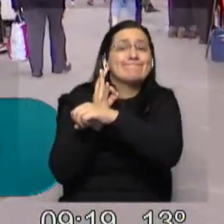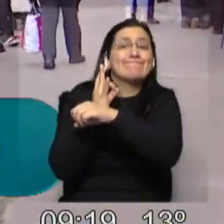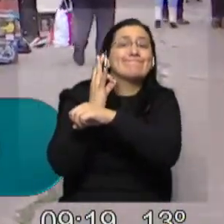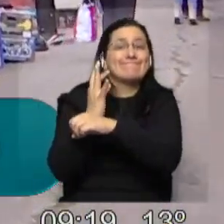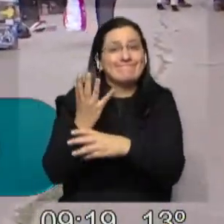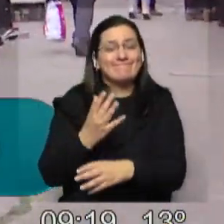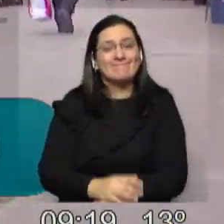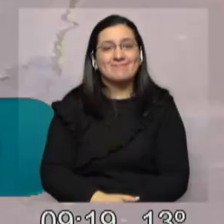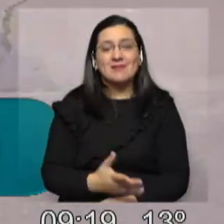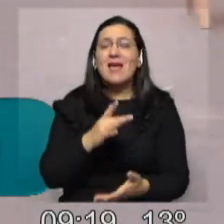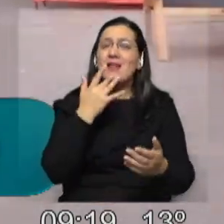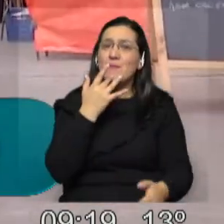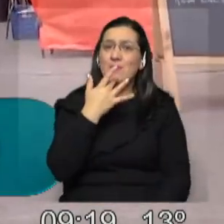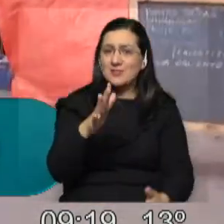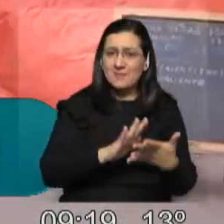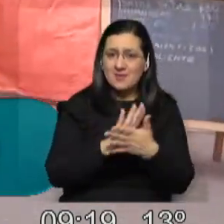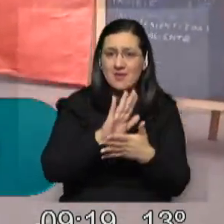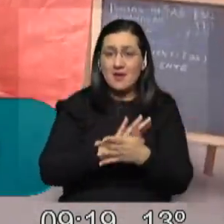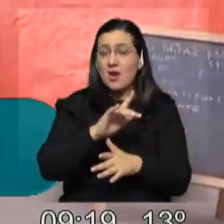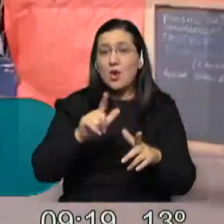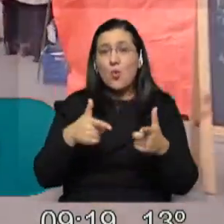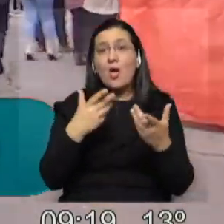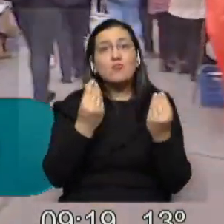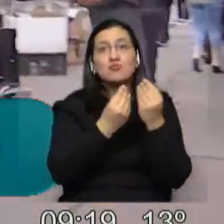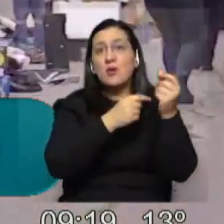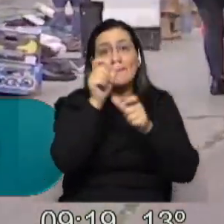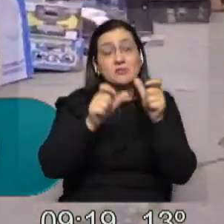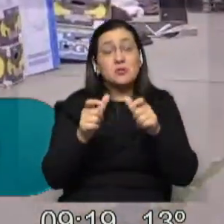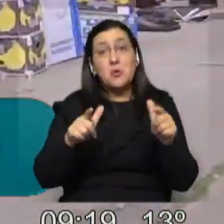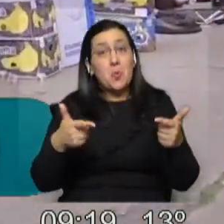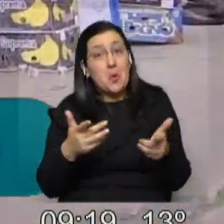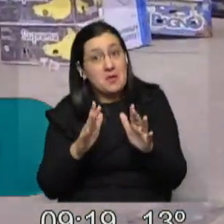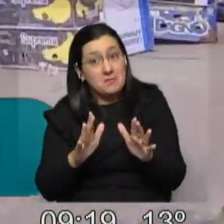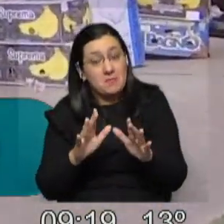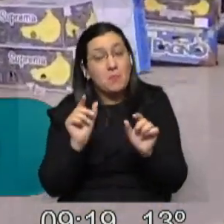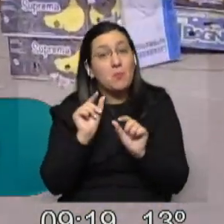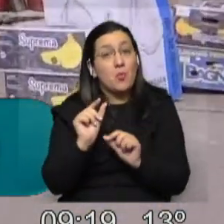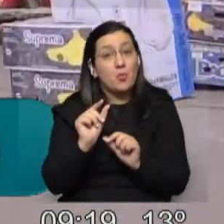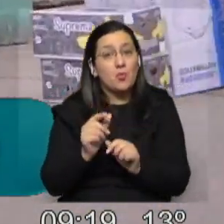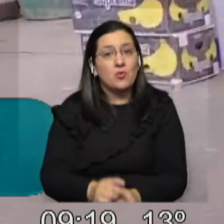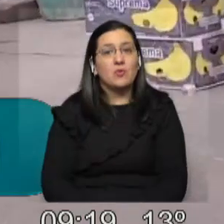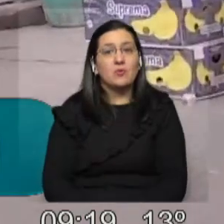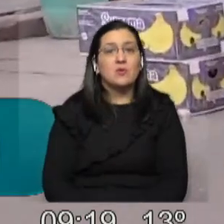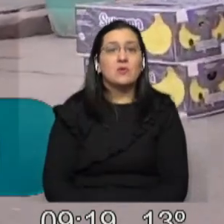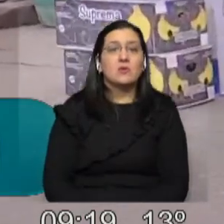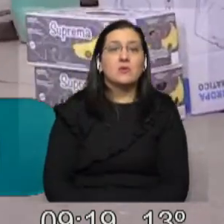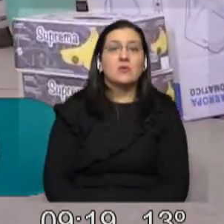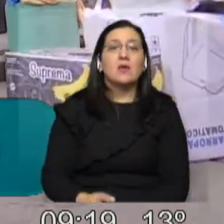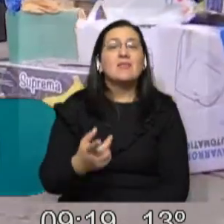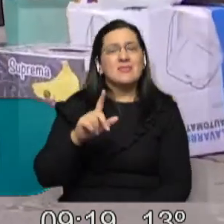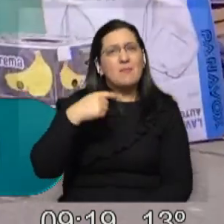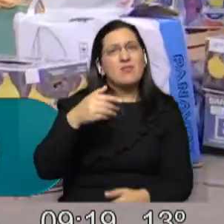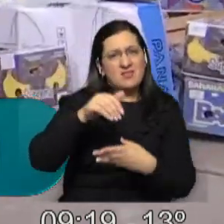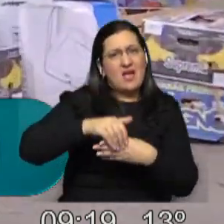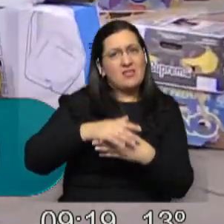hermosa mañana que venimos teniendo. No hay mucha gente para lo que es San Pancracio a las 3 o 4 de la tarde, sí, ¿no? Donde se